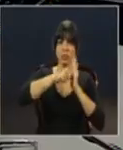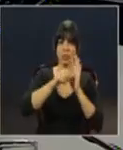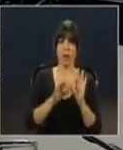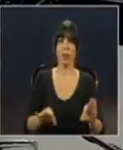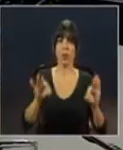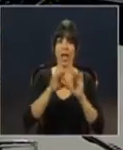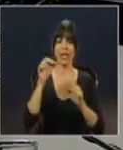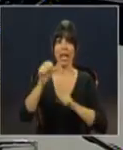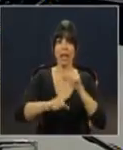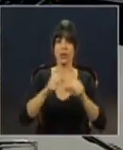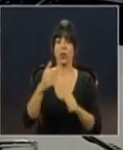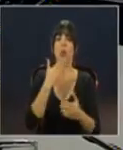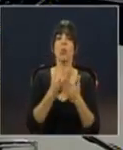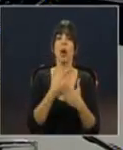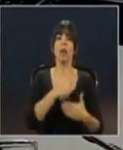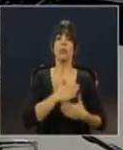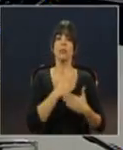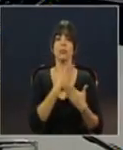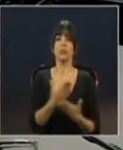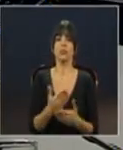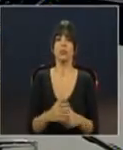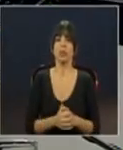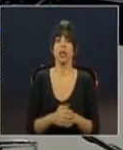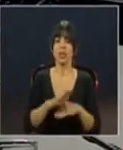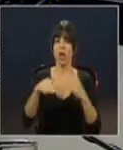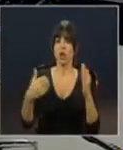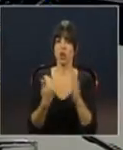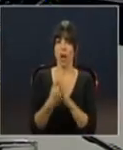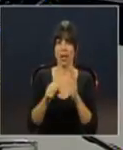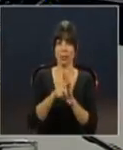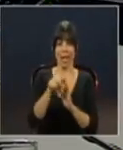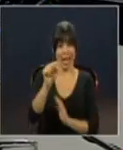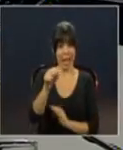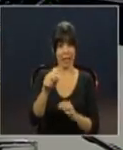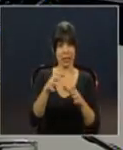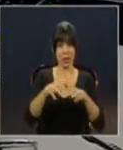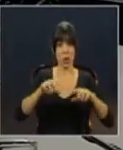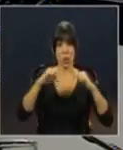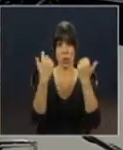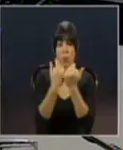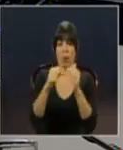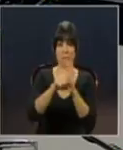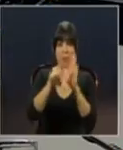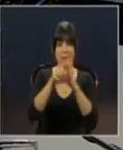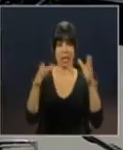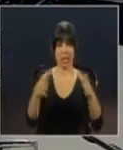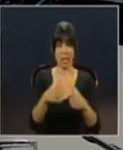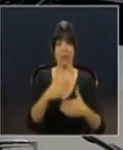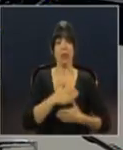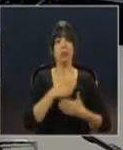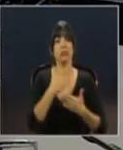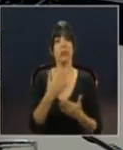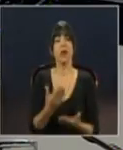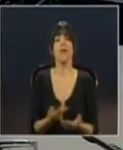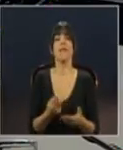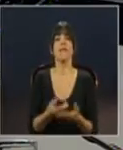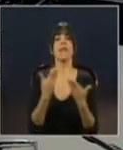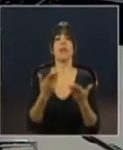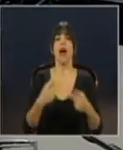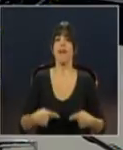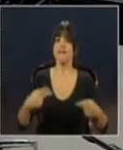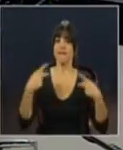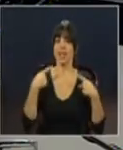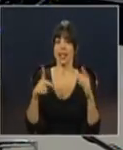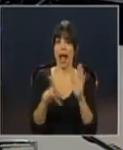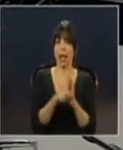significativos esfuerzos y la buena disposición del Pleno Legislativo, de este Pleno Legislativo, de dar vida a la ley para mejorar la lucha